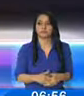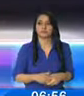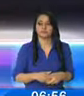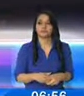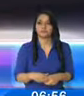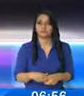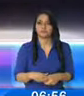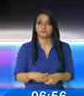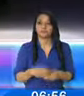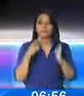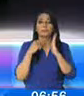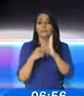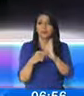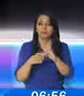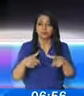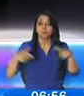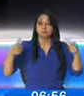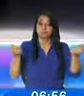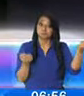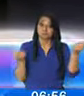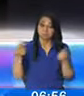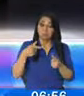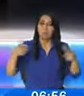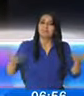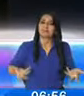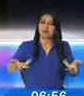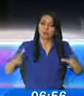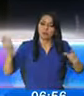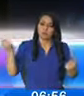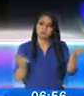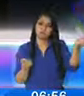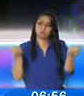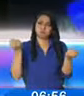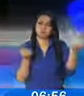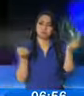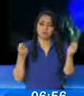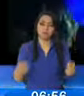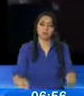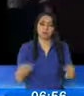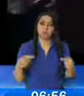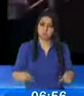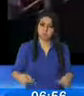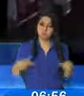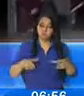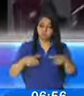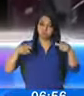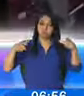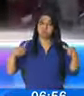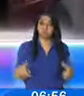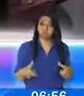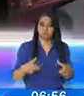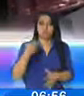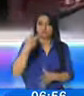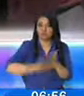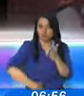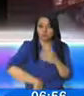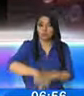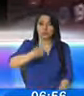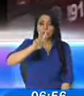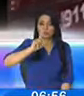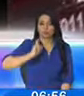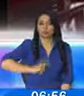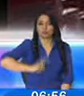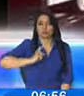tiene que ver con la circulación de este tipo de vehículos pesad y extra pesad es decir que la sanción económica va a ser de dos salarios básicos